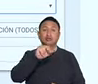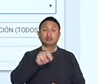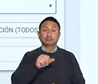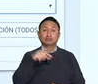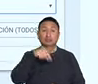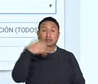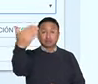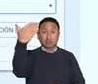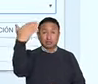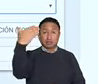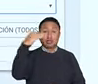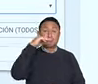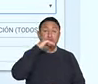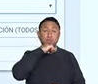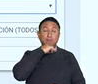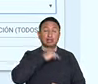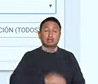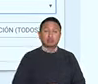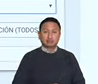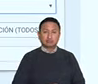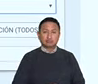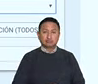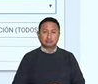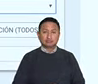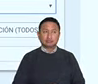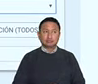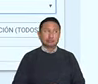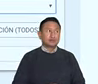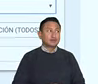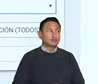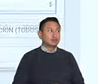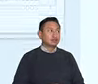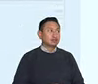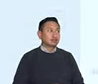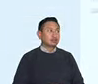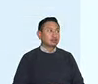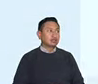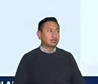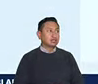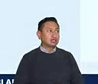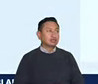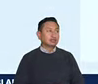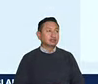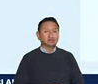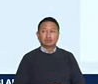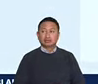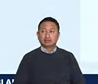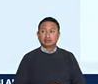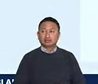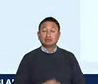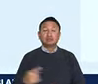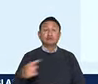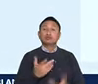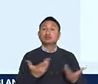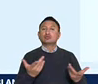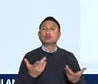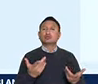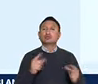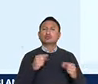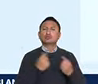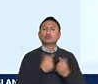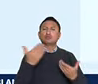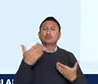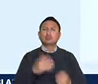el alcalde de Manta. Le ha seguido Jaime Estrada Medrana con 32.53. ¿De qué tienda política es Agustín Teo